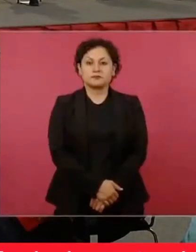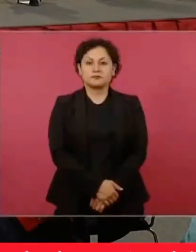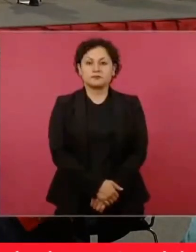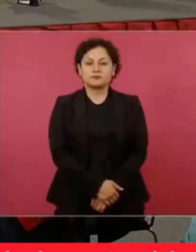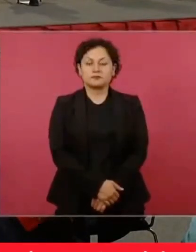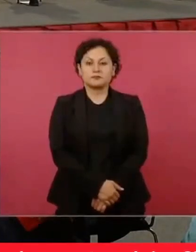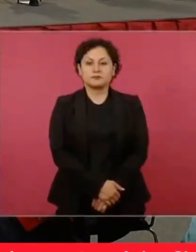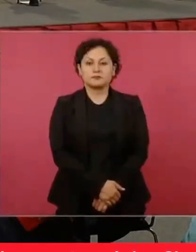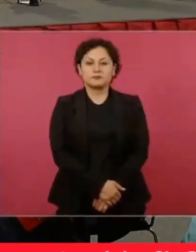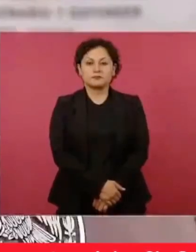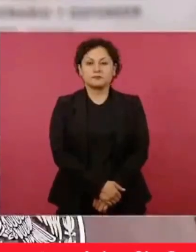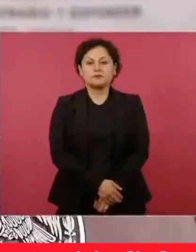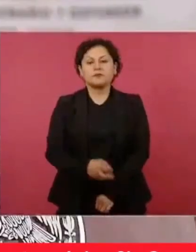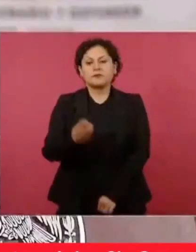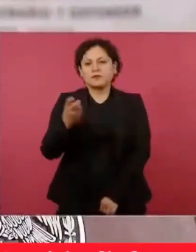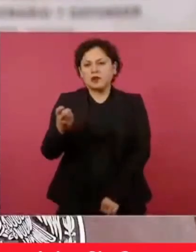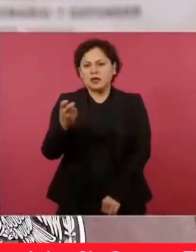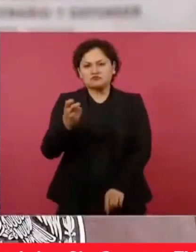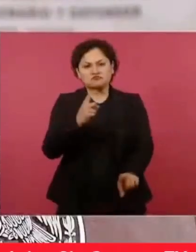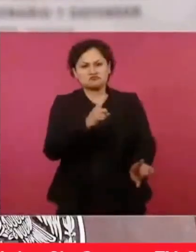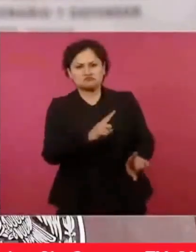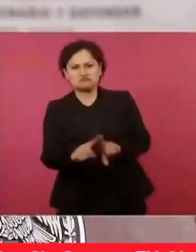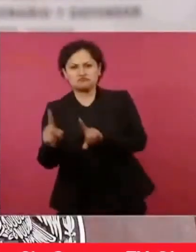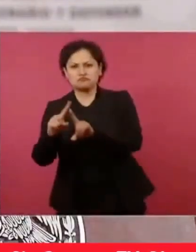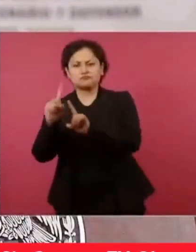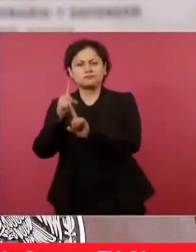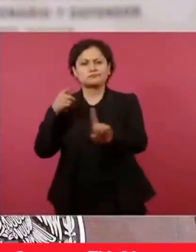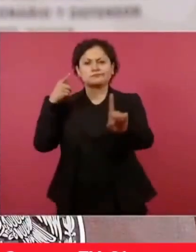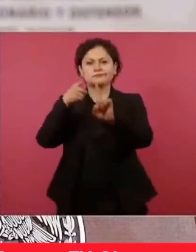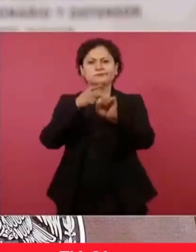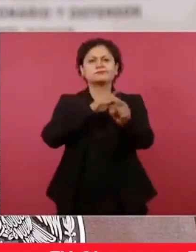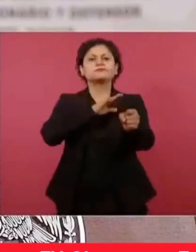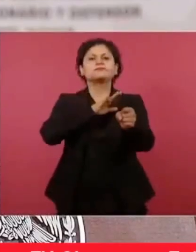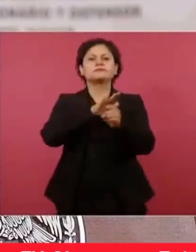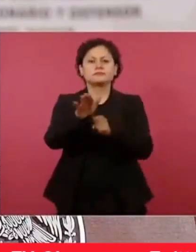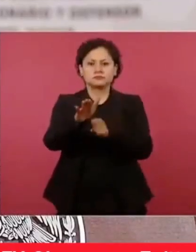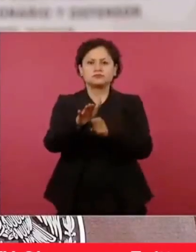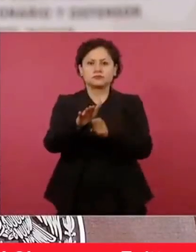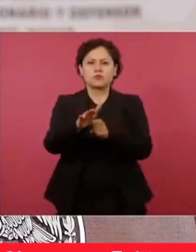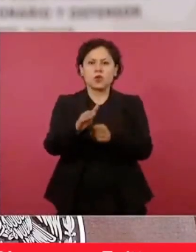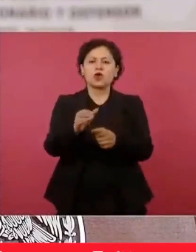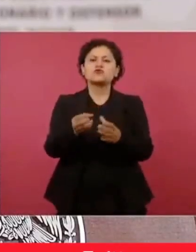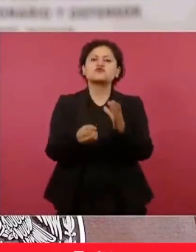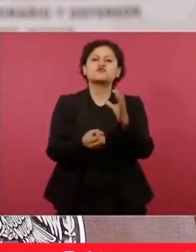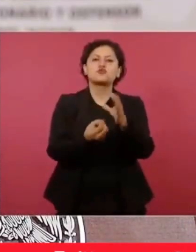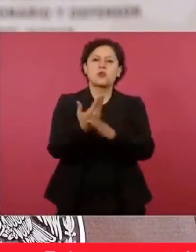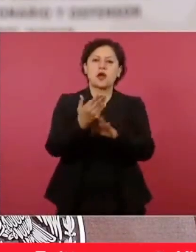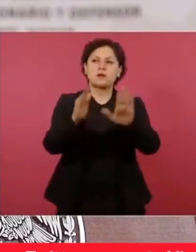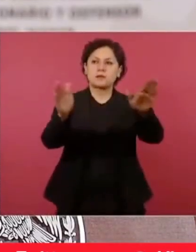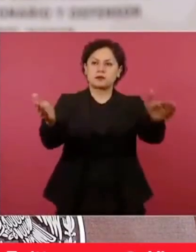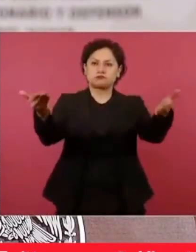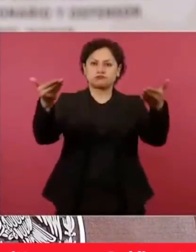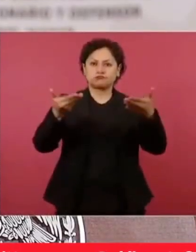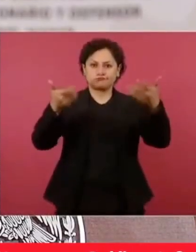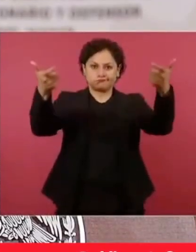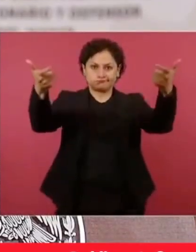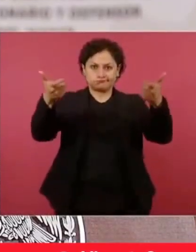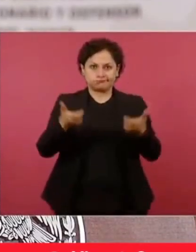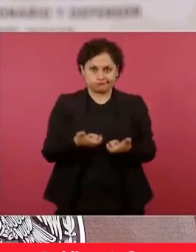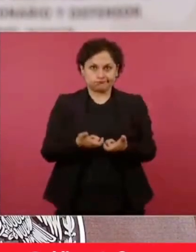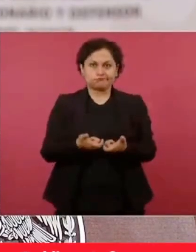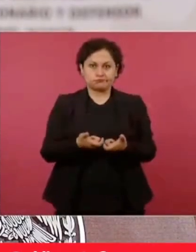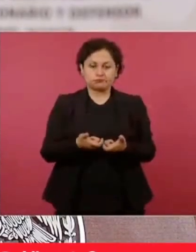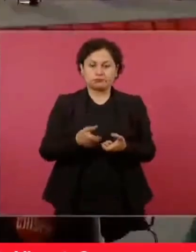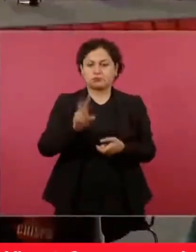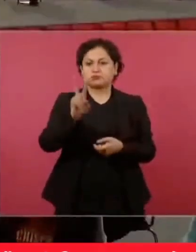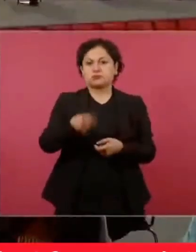y que busca garantizar también la llegada de nuevas inversiones. No es una